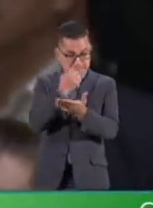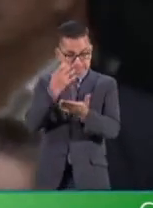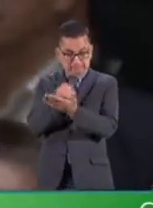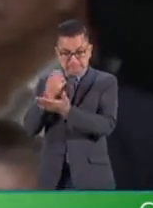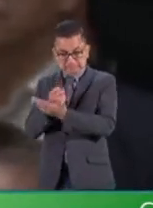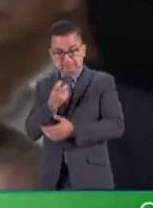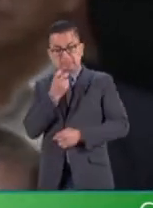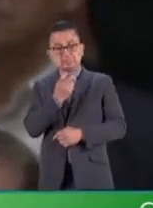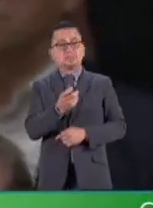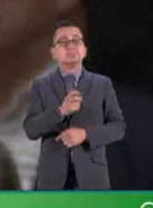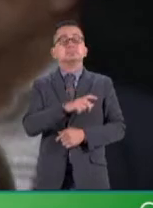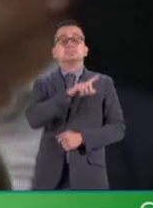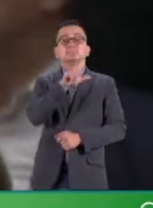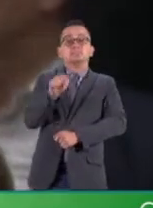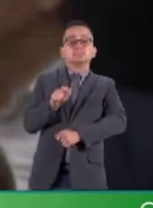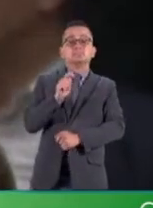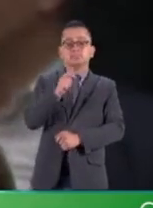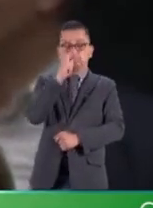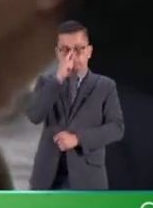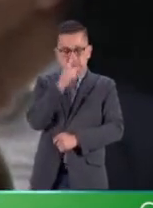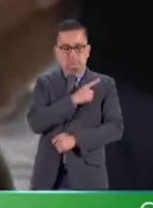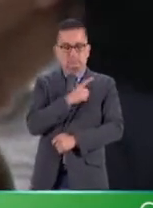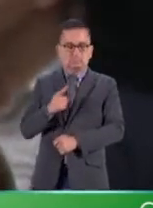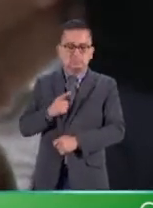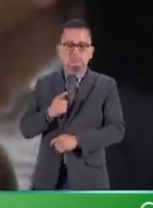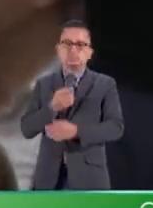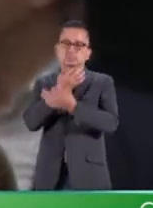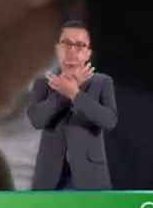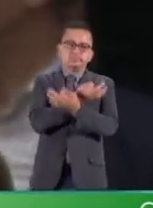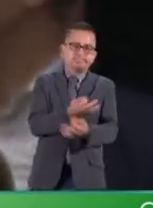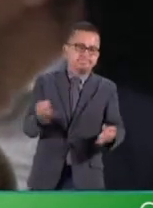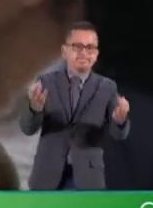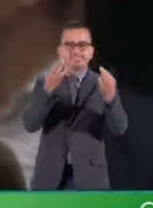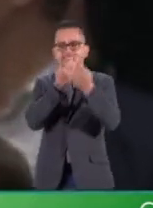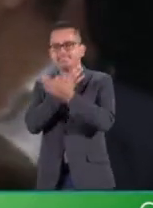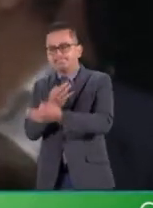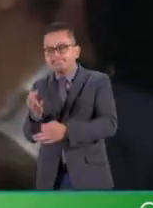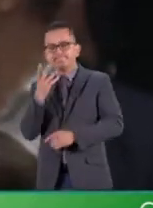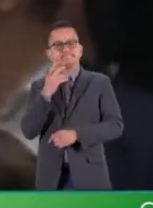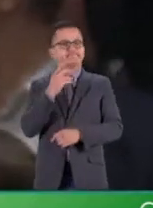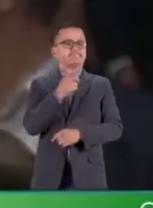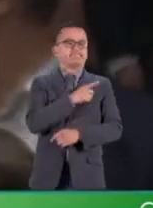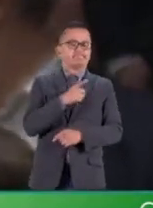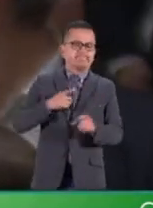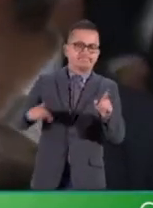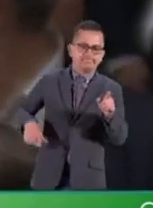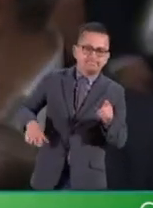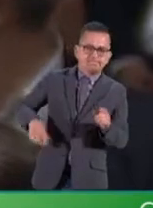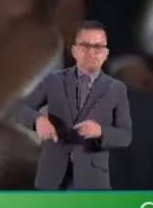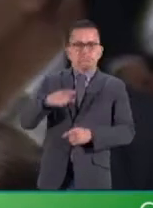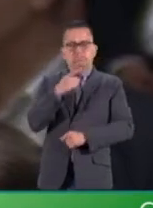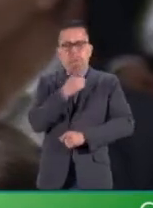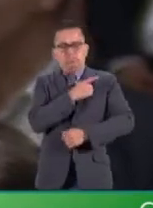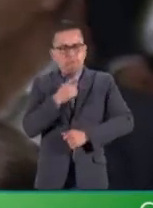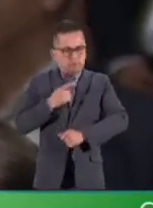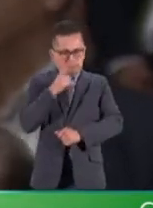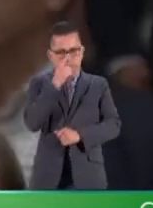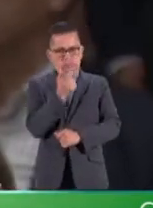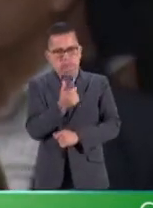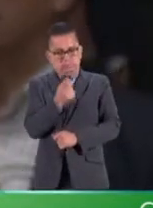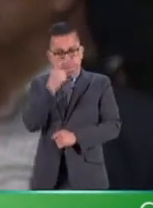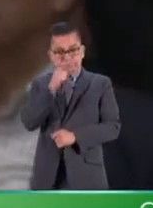enfrentarse al enorme aparato de propaganda de dinero y de poder del Estado. Esto mina al Poder Judicial